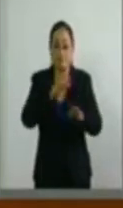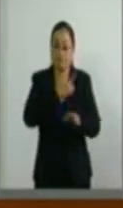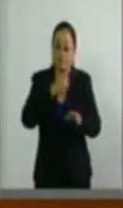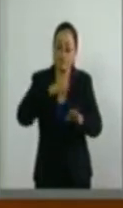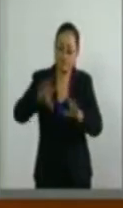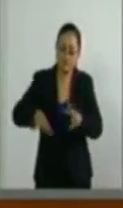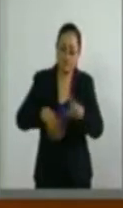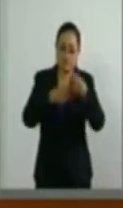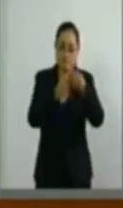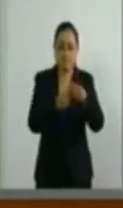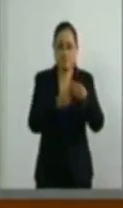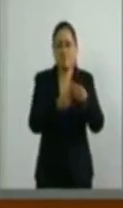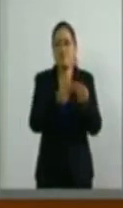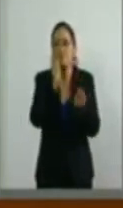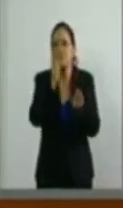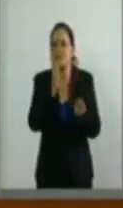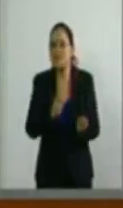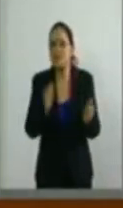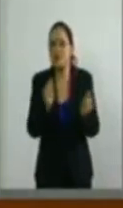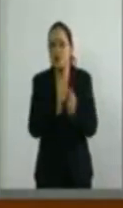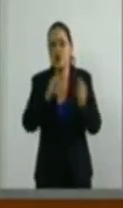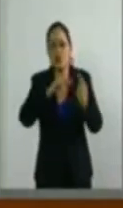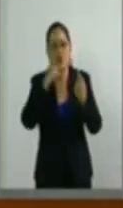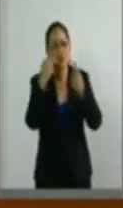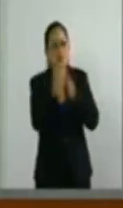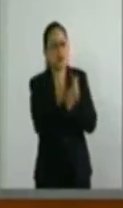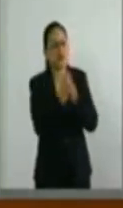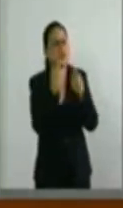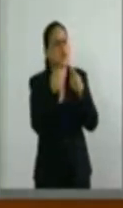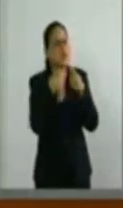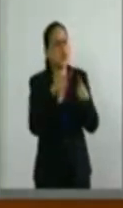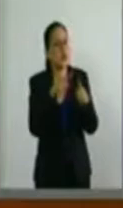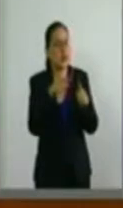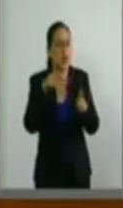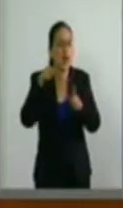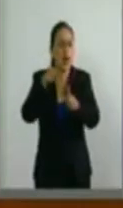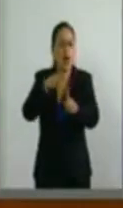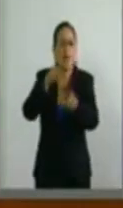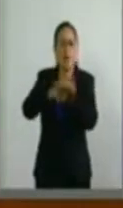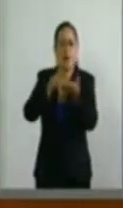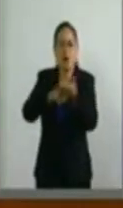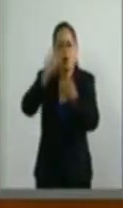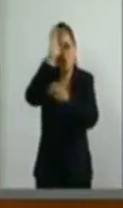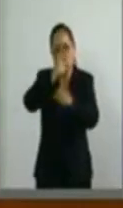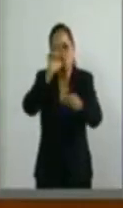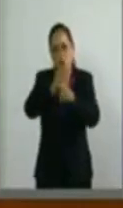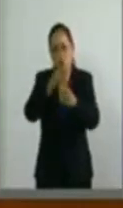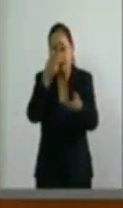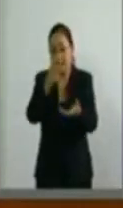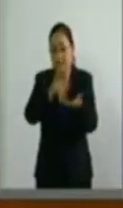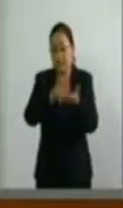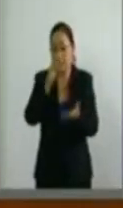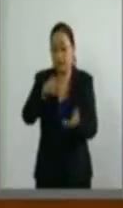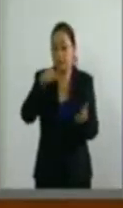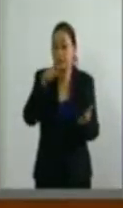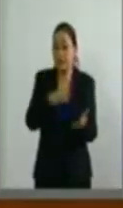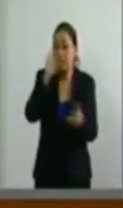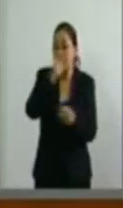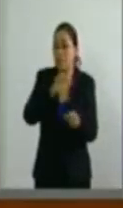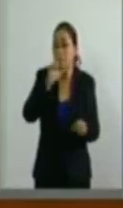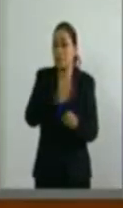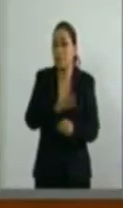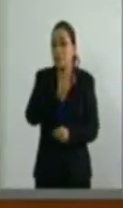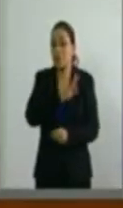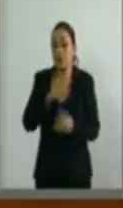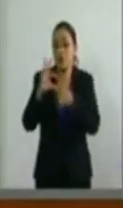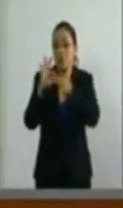complementarla con una perspectiva que vea en la cultura un instrumento en la que efectivamente la